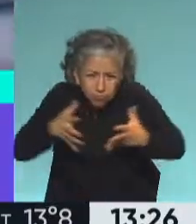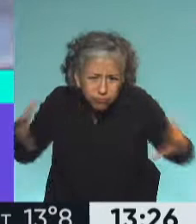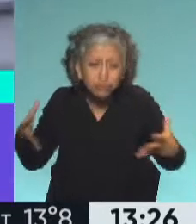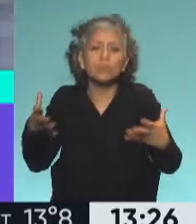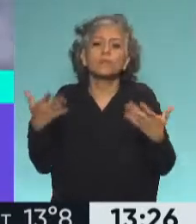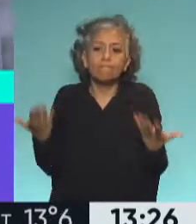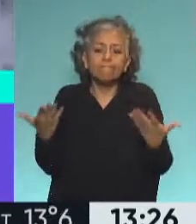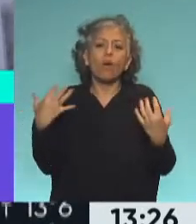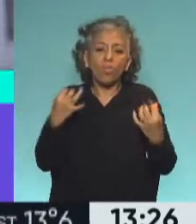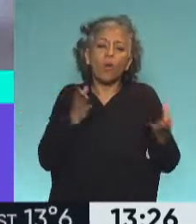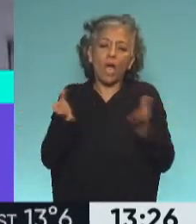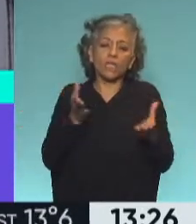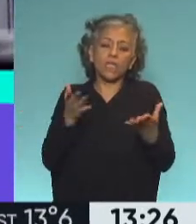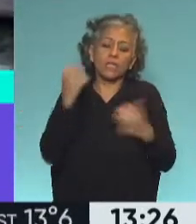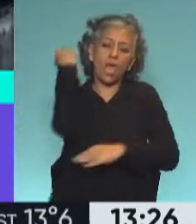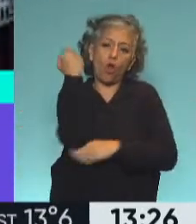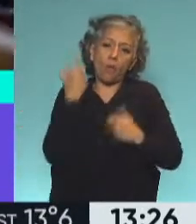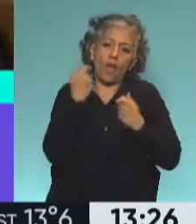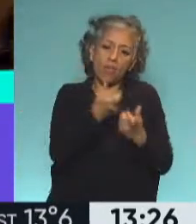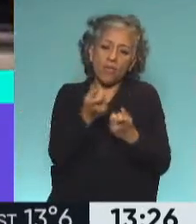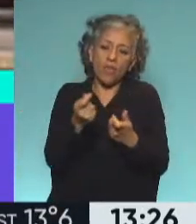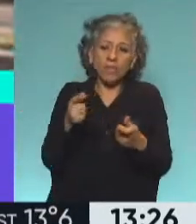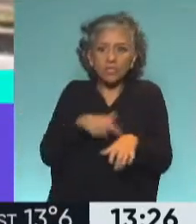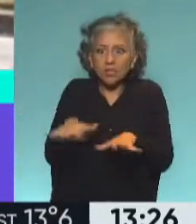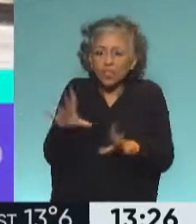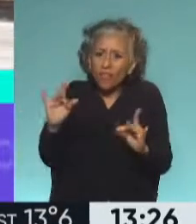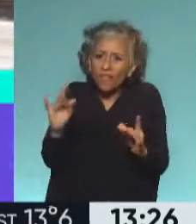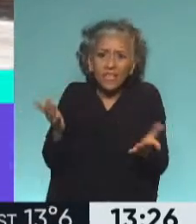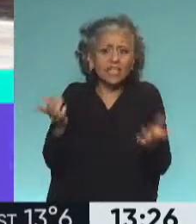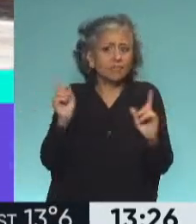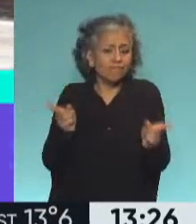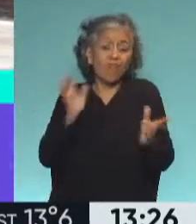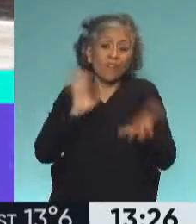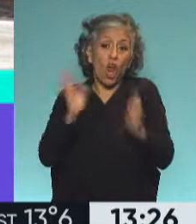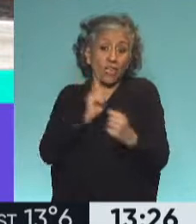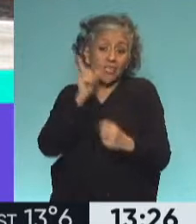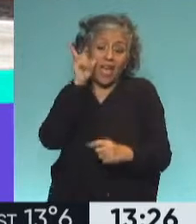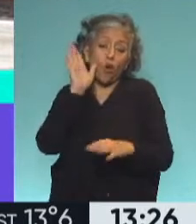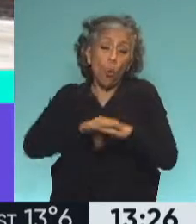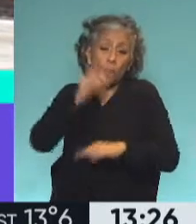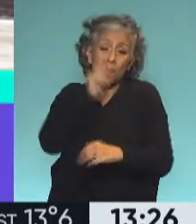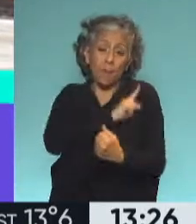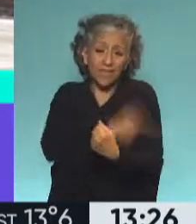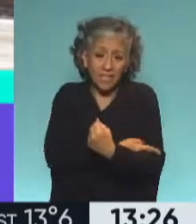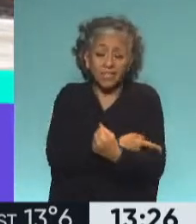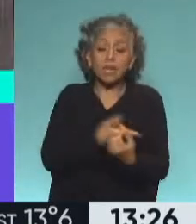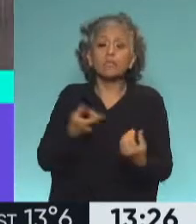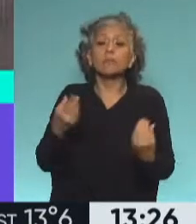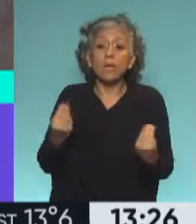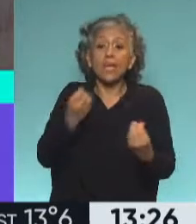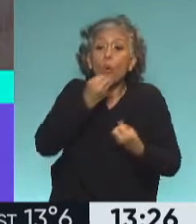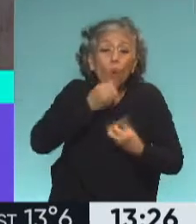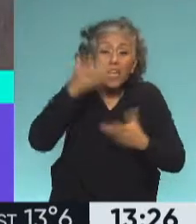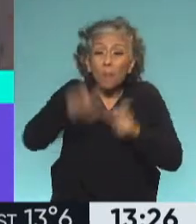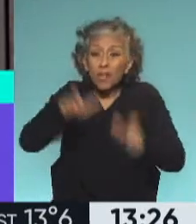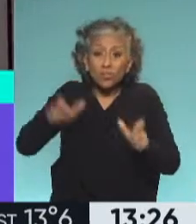este tipo de asistencia económica a quienes atraviesan estas situaciones tan difíciles, ¿no?, de violencia machista, para que cualquiera que pueda requerir